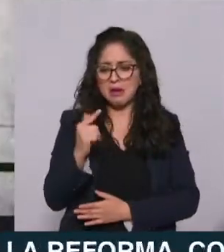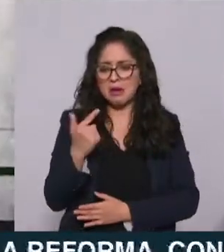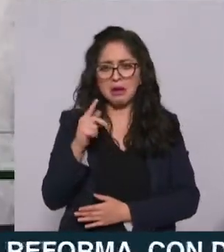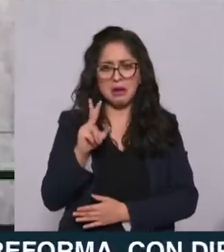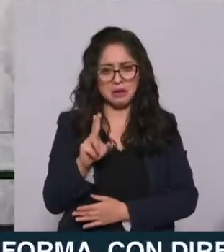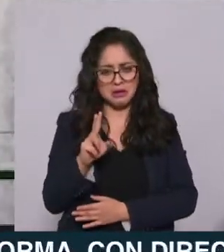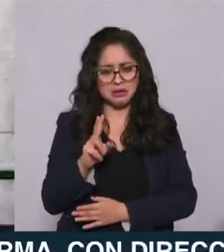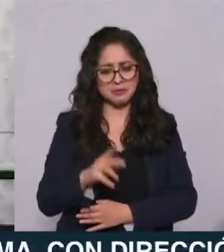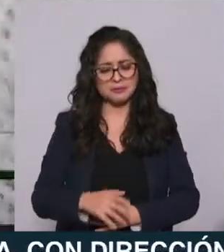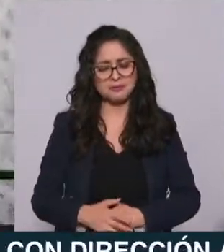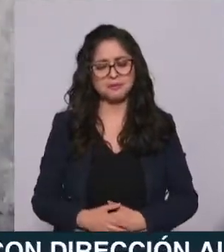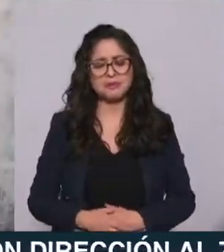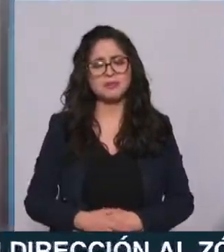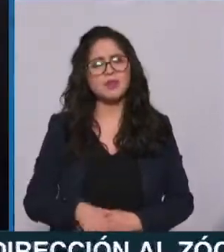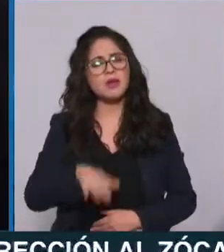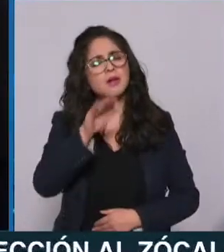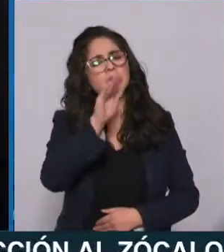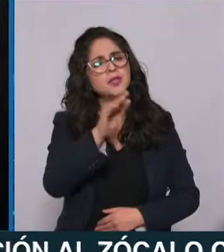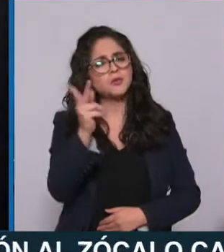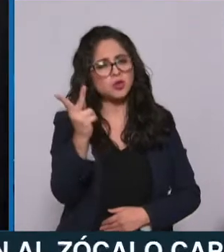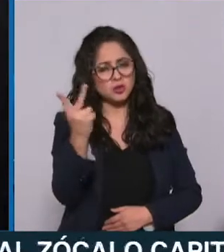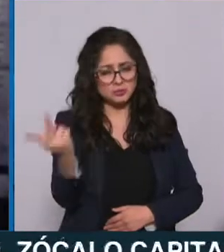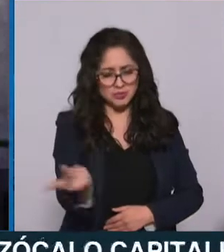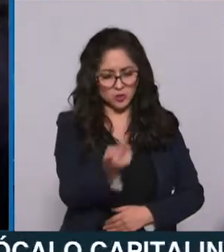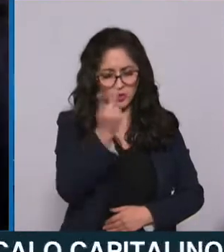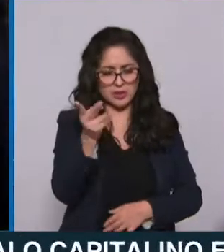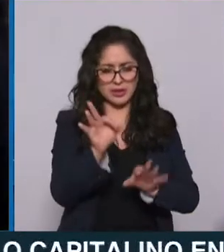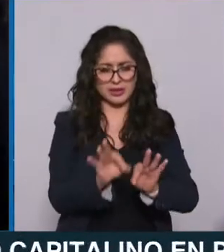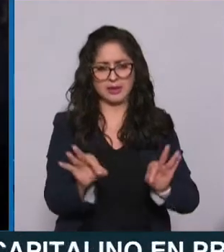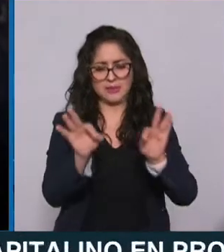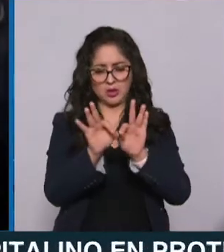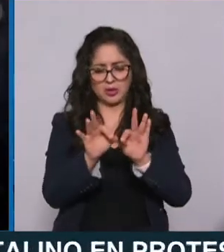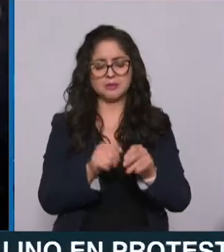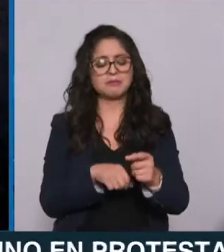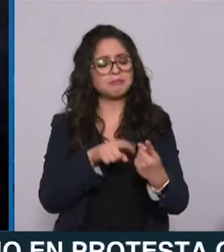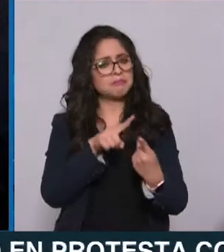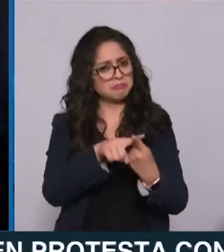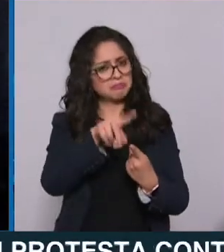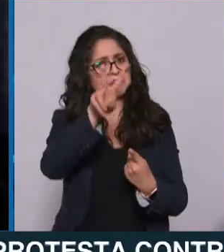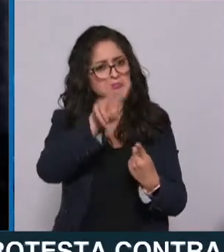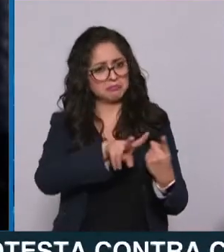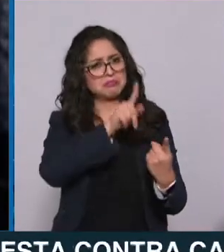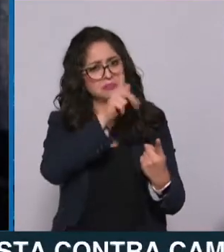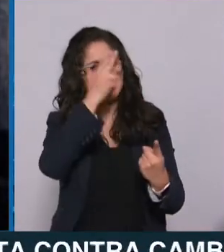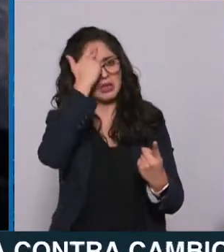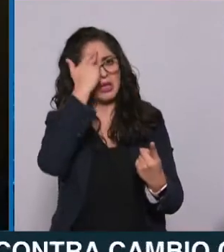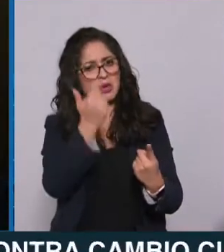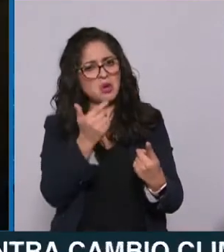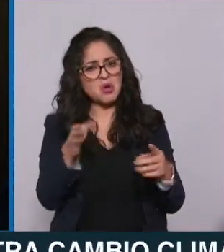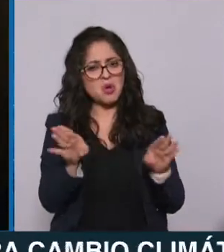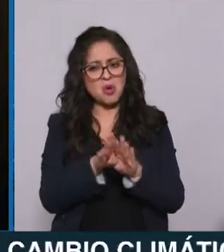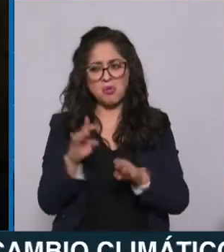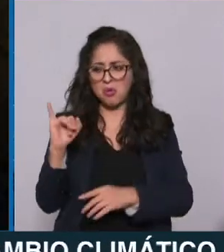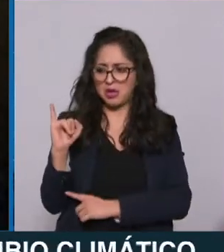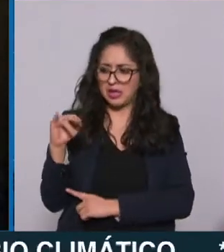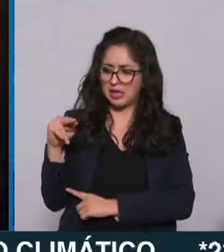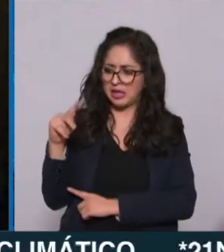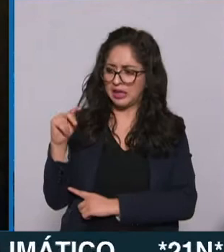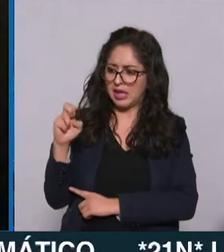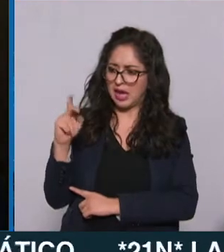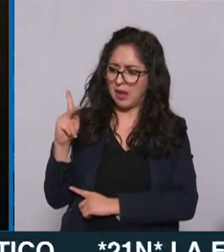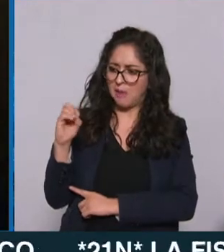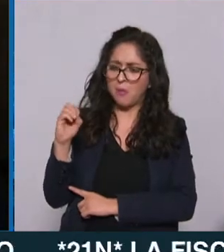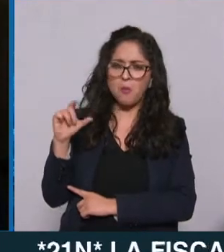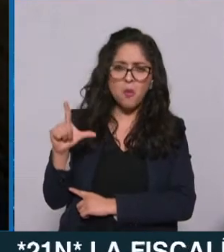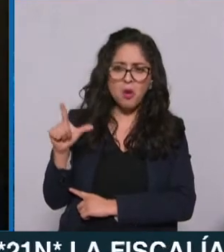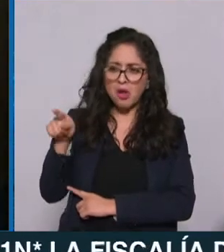dos preguntas fundamentales. Una, ¿cómo llega a España si era buscado por la Interpol y ya en España fue a negociar